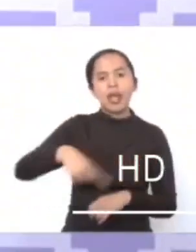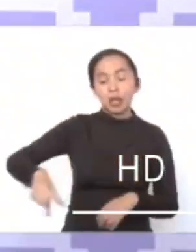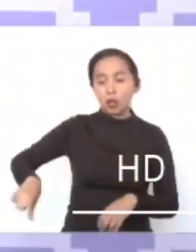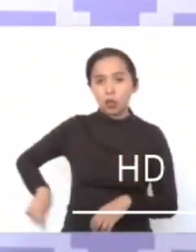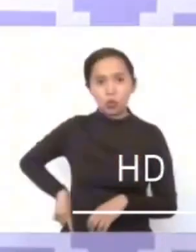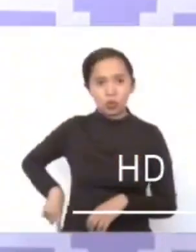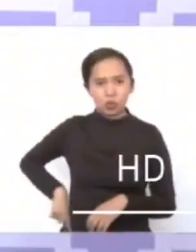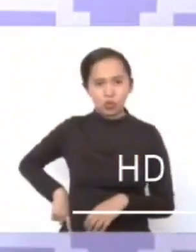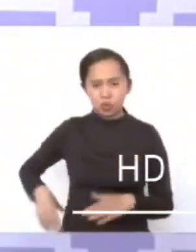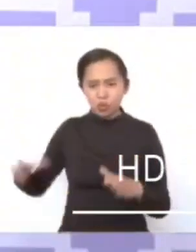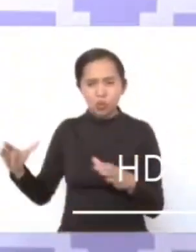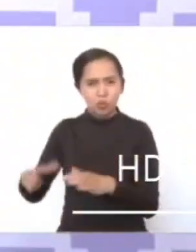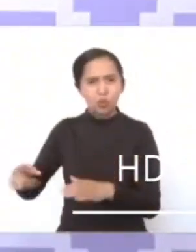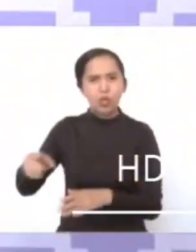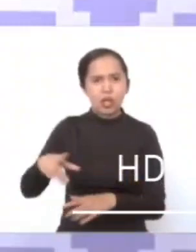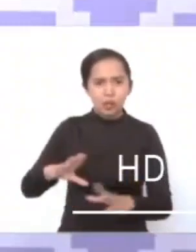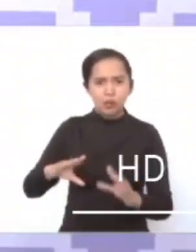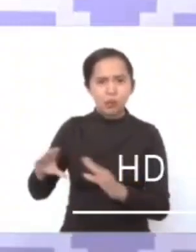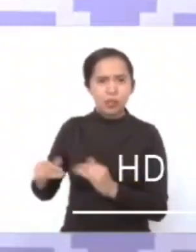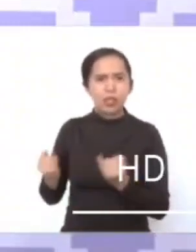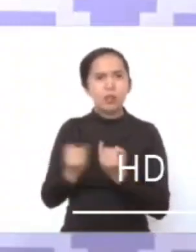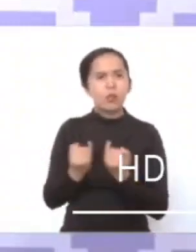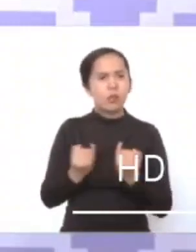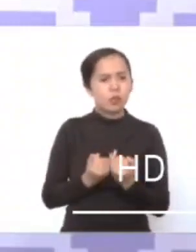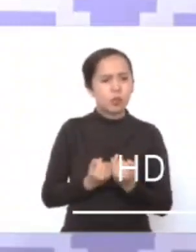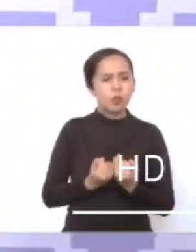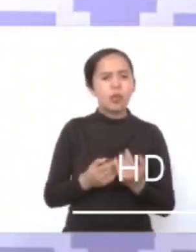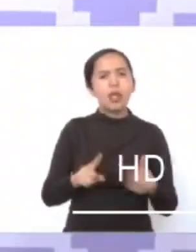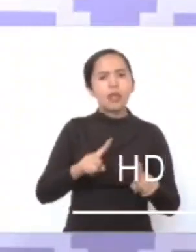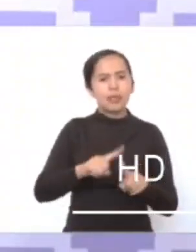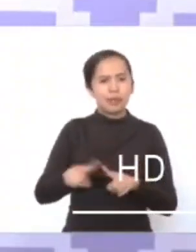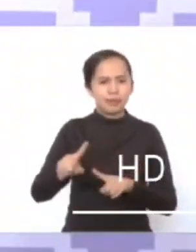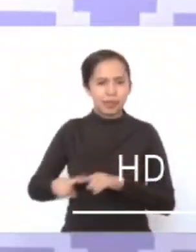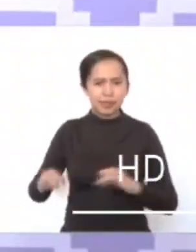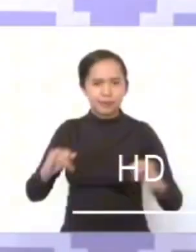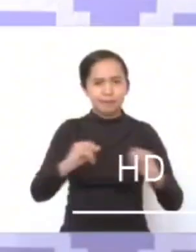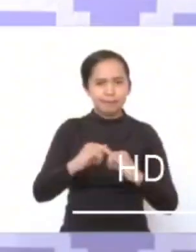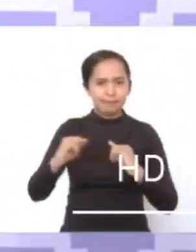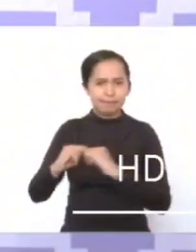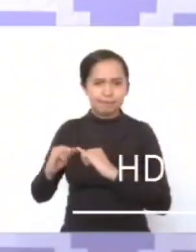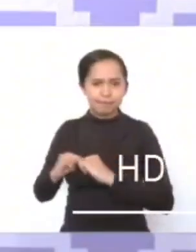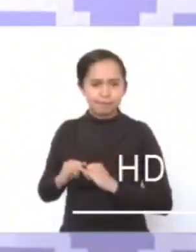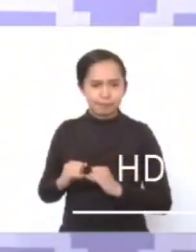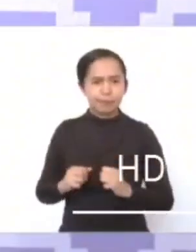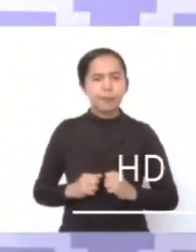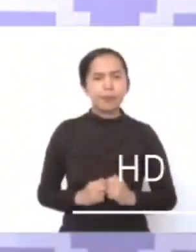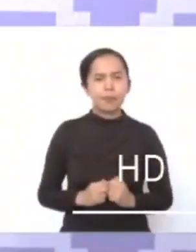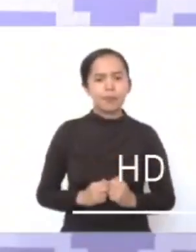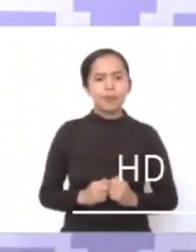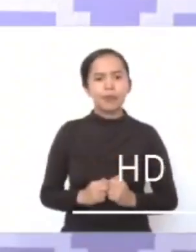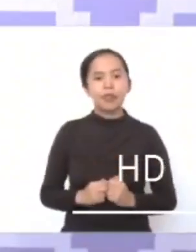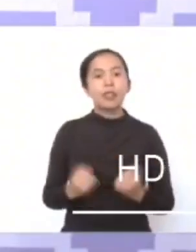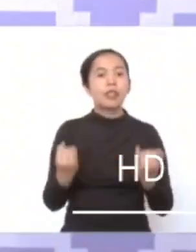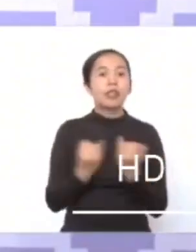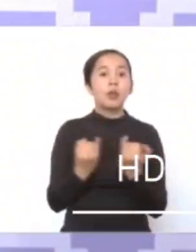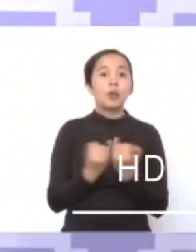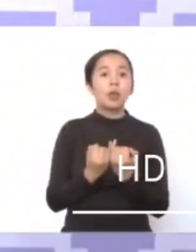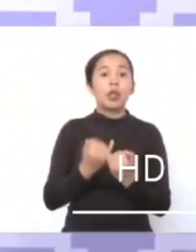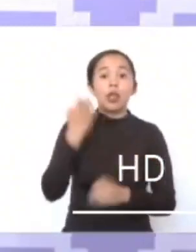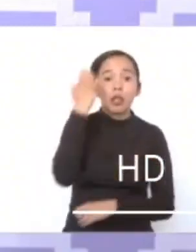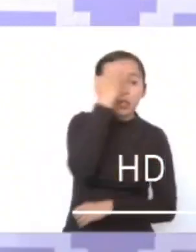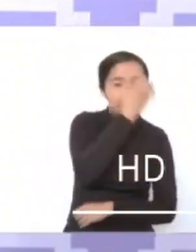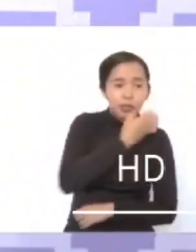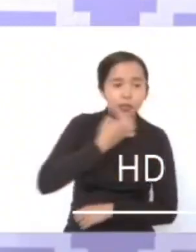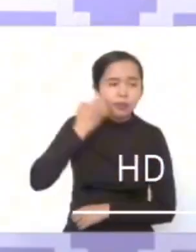gobierno, entre poderes y órganos autónomos y entre instituciones. Y una evaluación